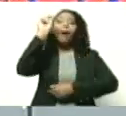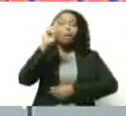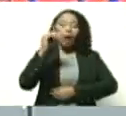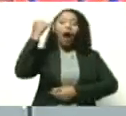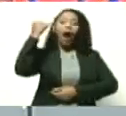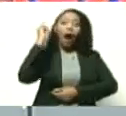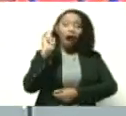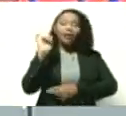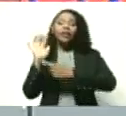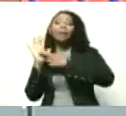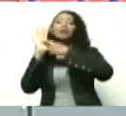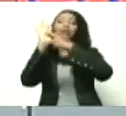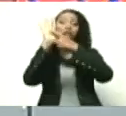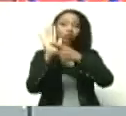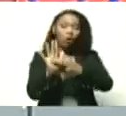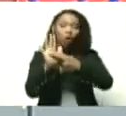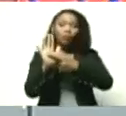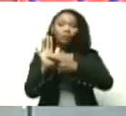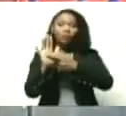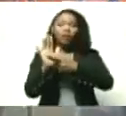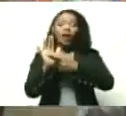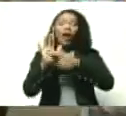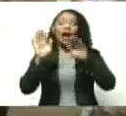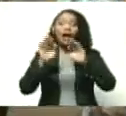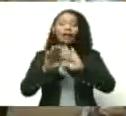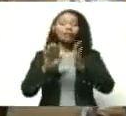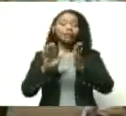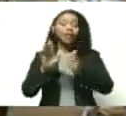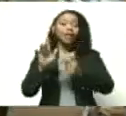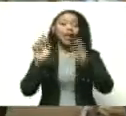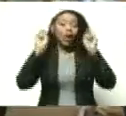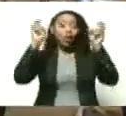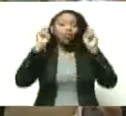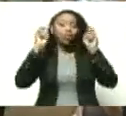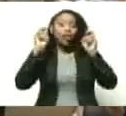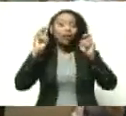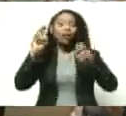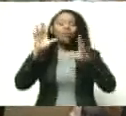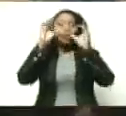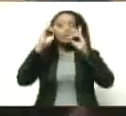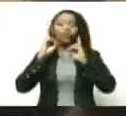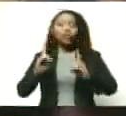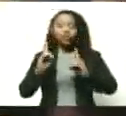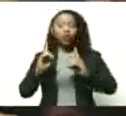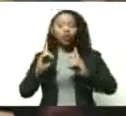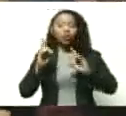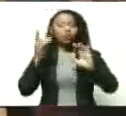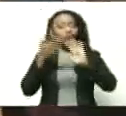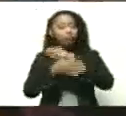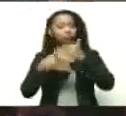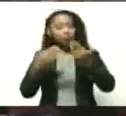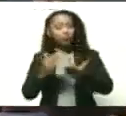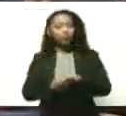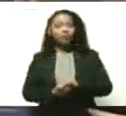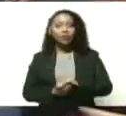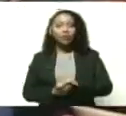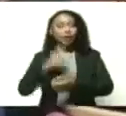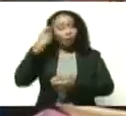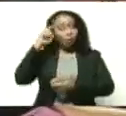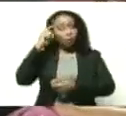que estar representados en las esferas de toma de poder y de decisión. Recordó la visión feminista